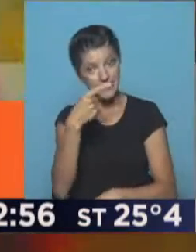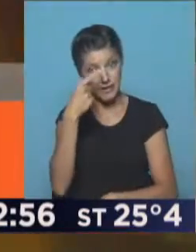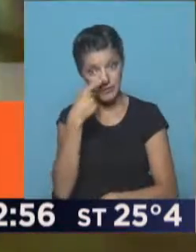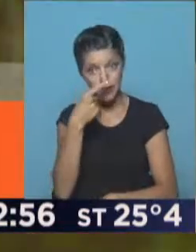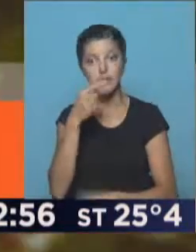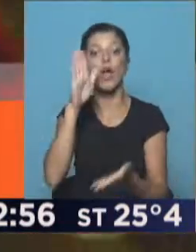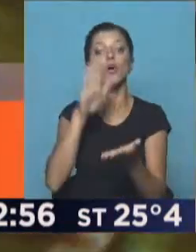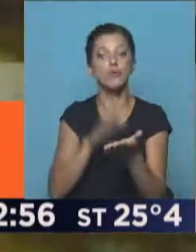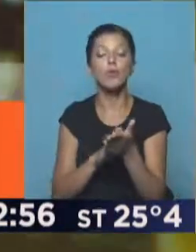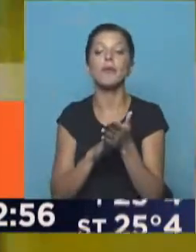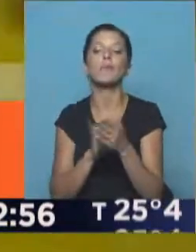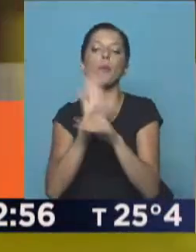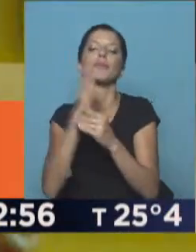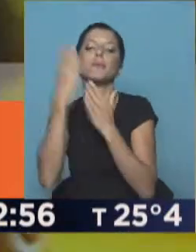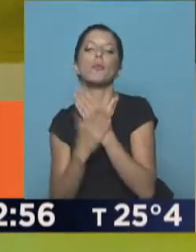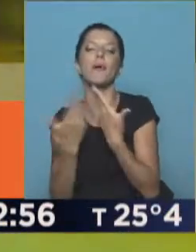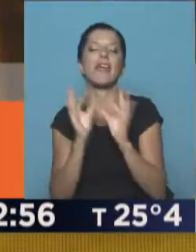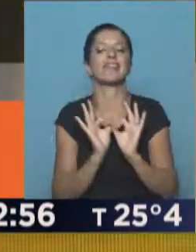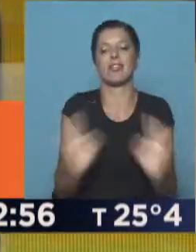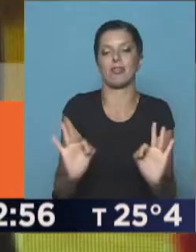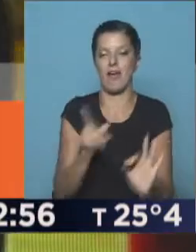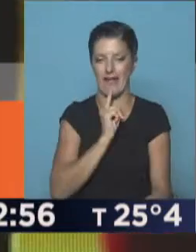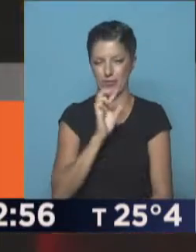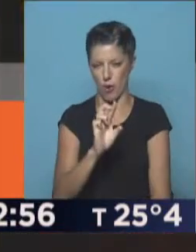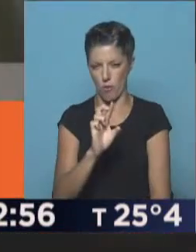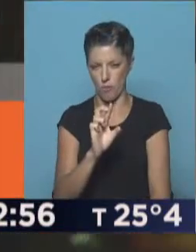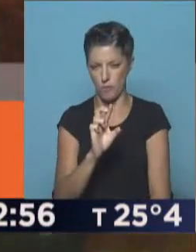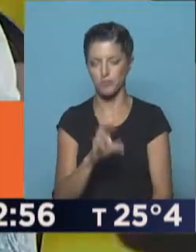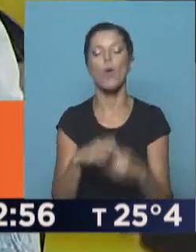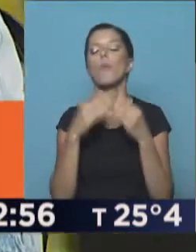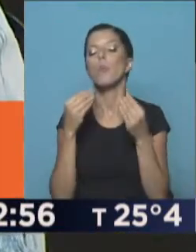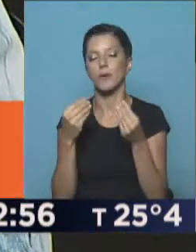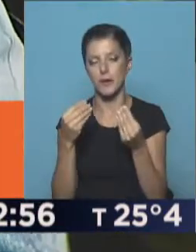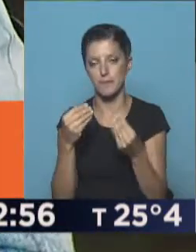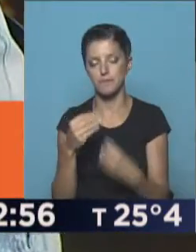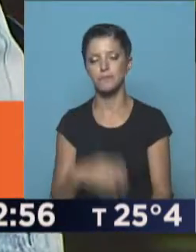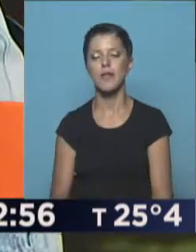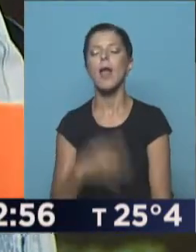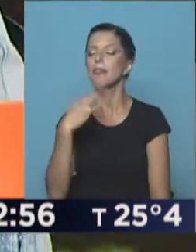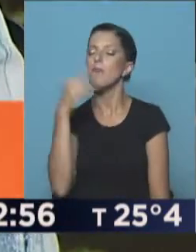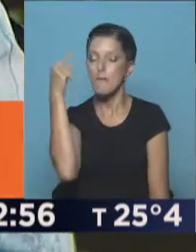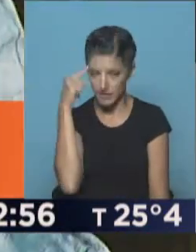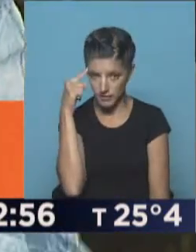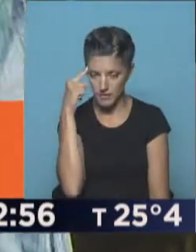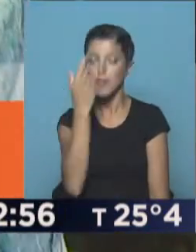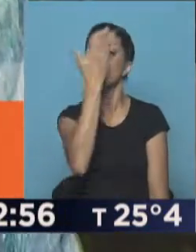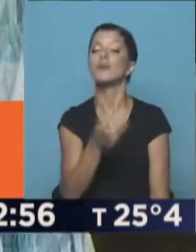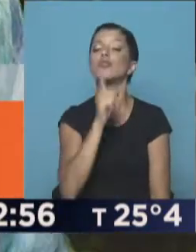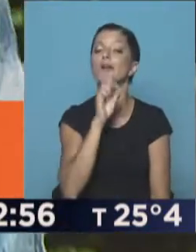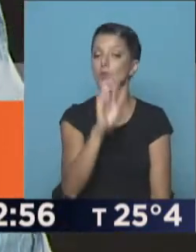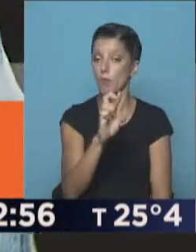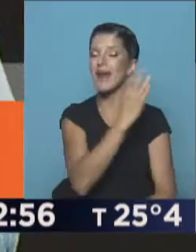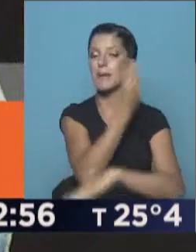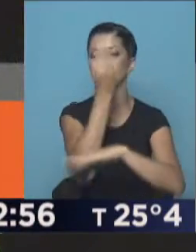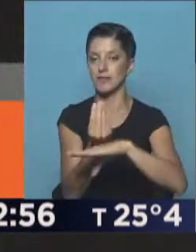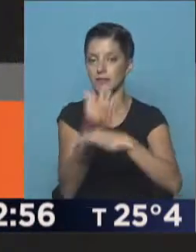que lo pueda salvar, entre comillas, el gabinete, porque al mismo tiempo lo que uno tiene que pensar es que Donald Trump no es efectivamente un representante